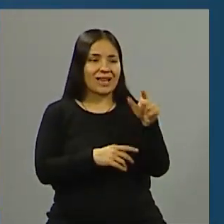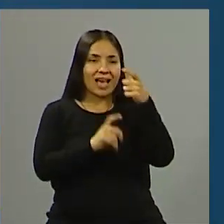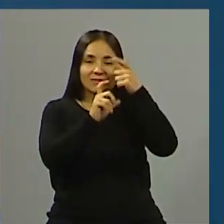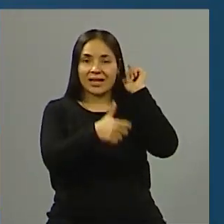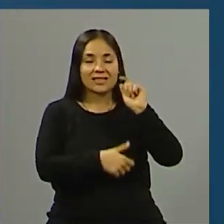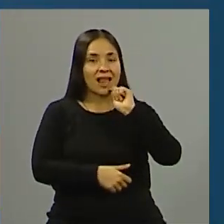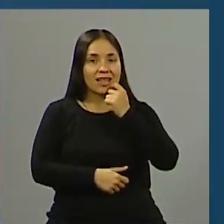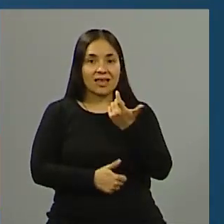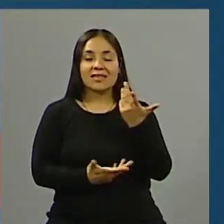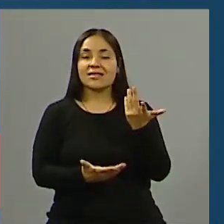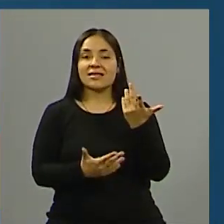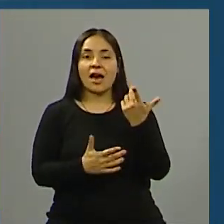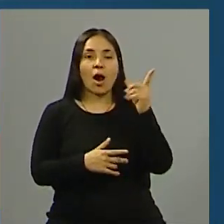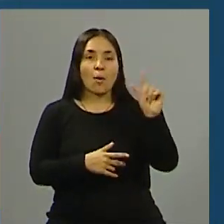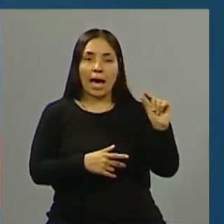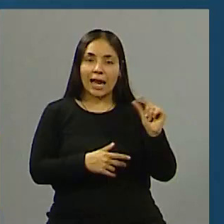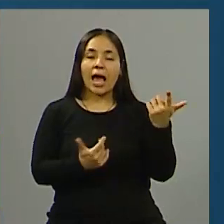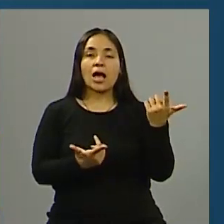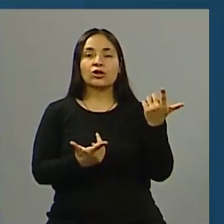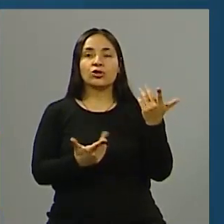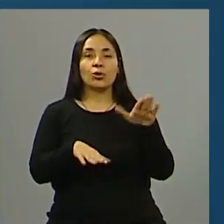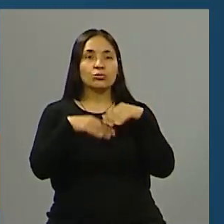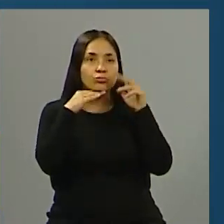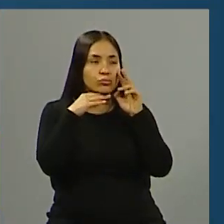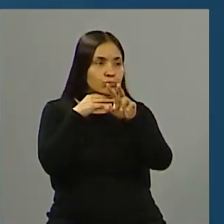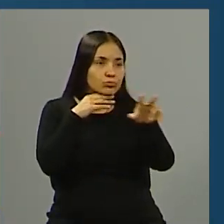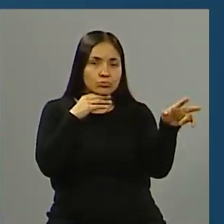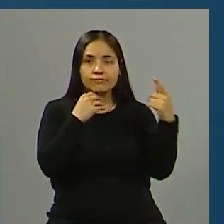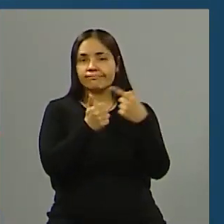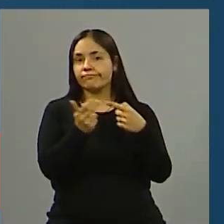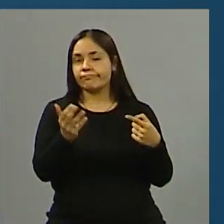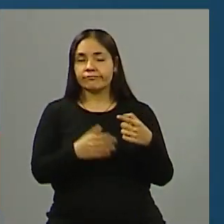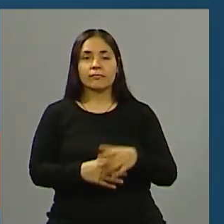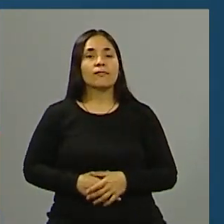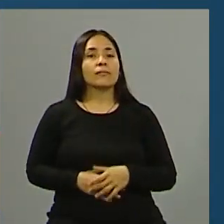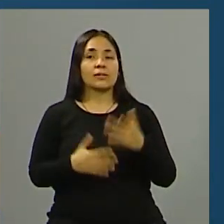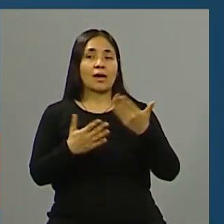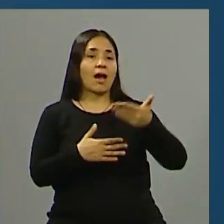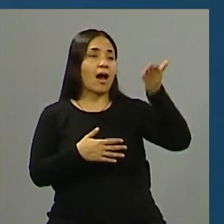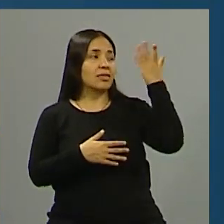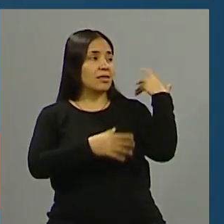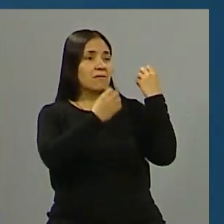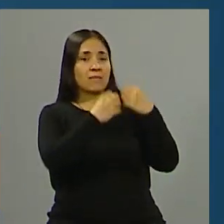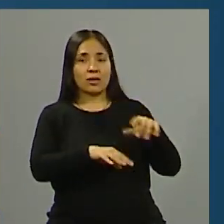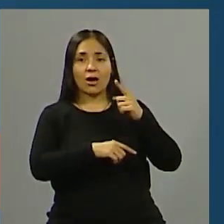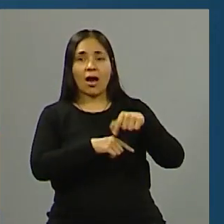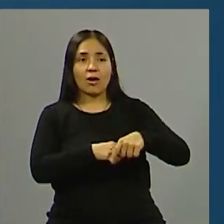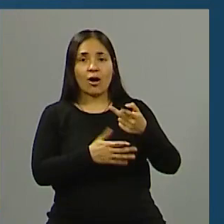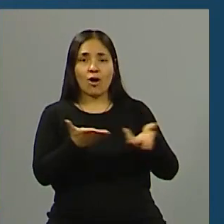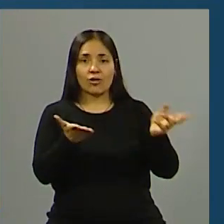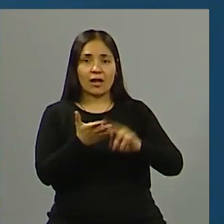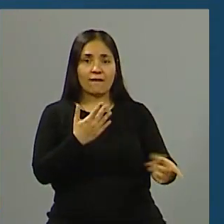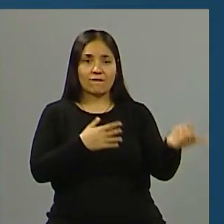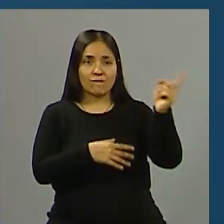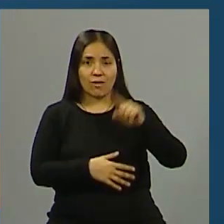precios accesibles y la posibilidad de tal vez volver a vivir eso que se perdió durante mucho tiempo en la Argentina. Hay un